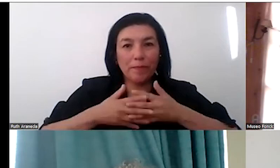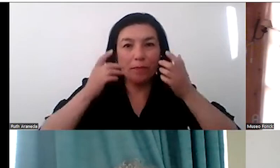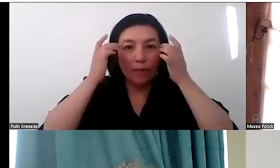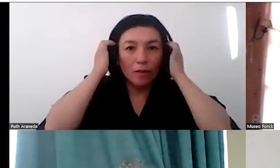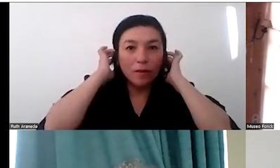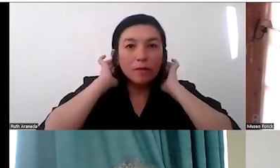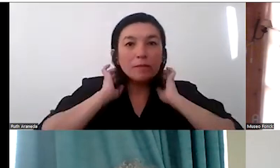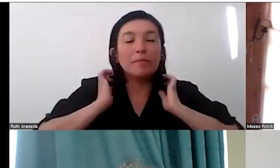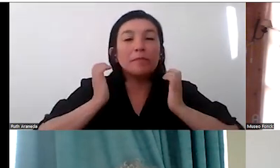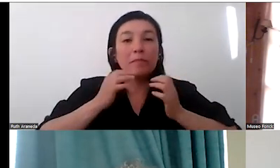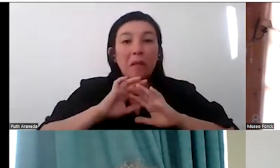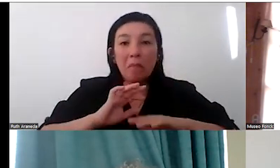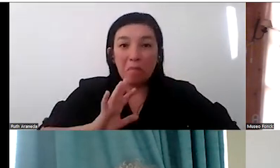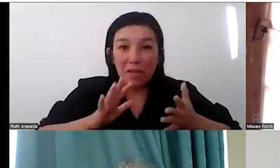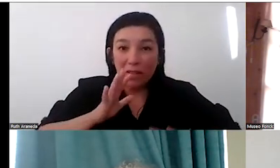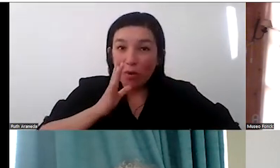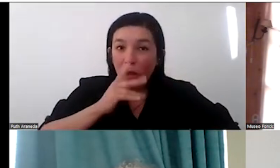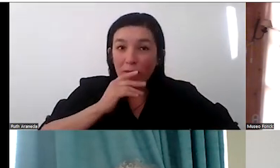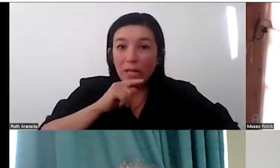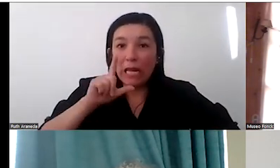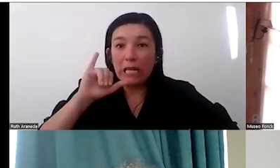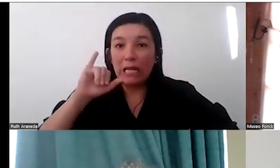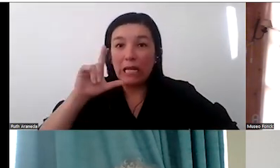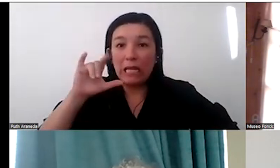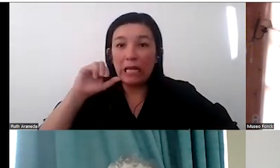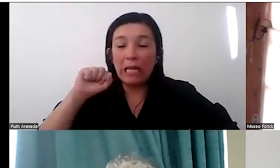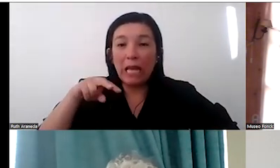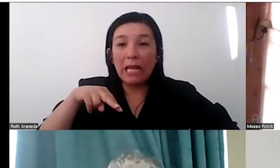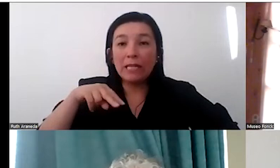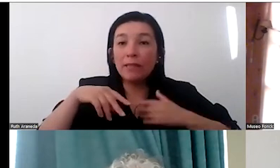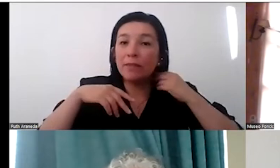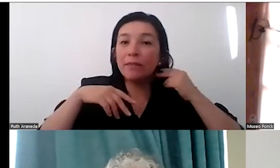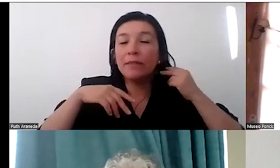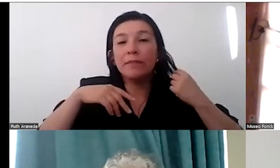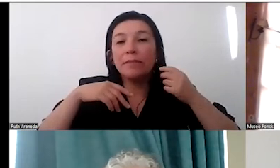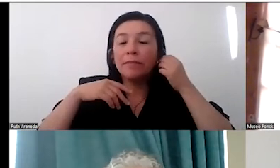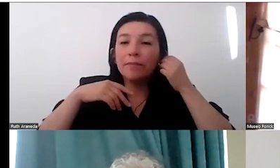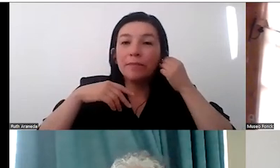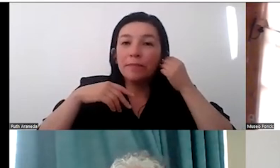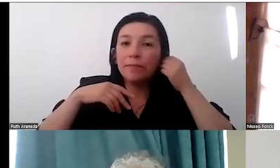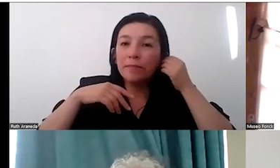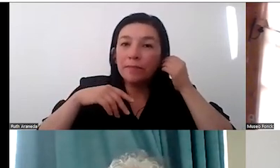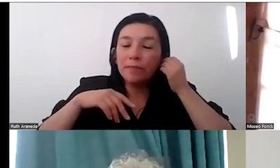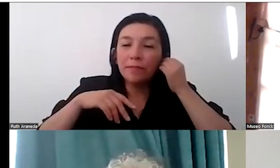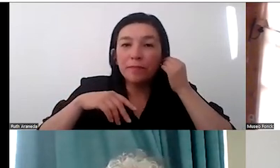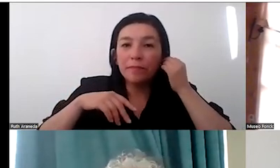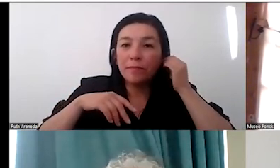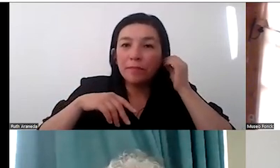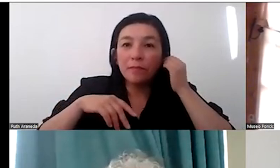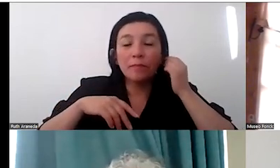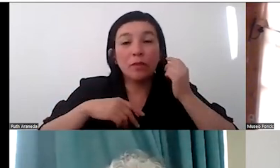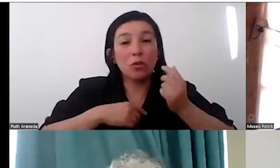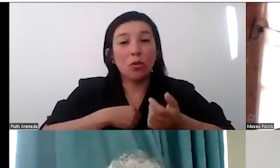Ya, si por el momento no hay, sí, Lilian. Lilian va a decir algo, pues. Sí. Mira, yo en